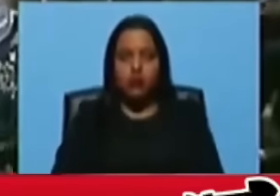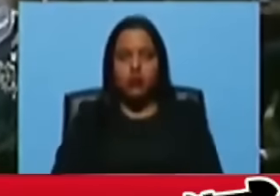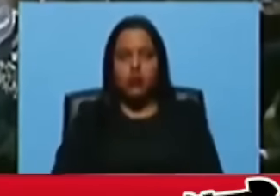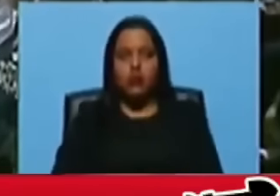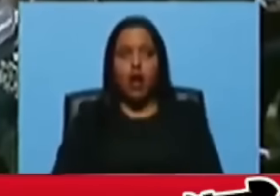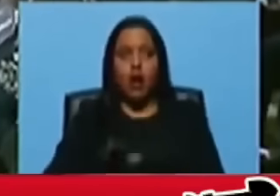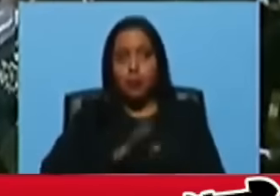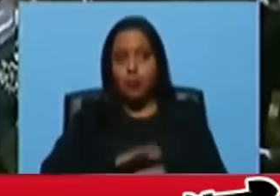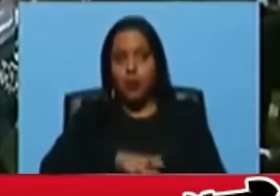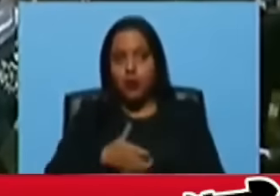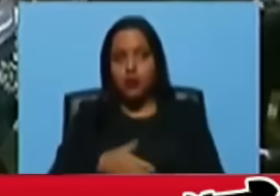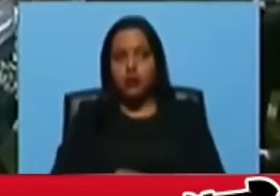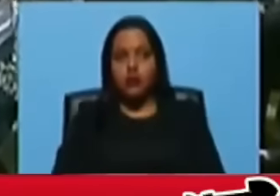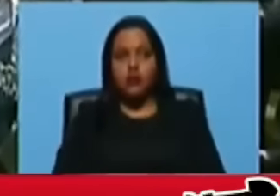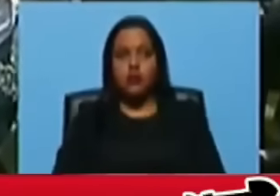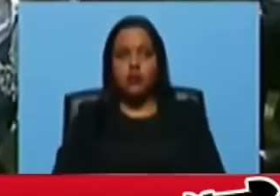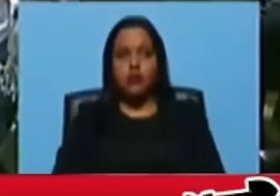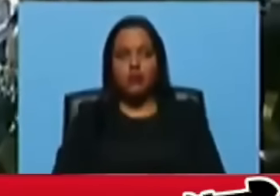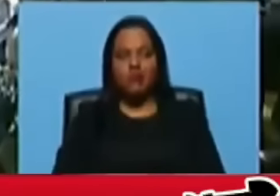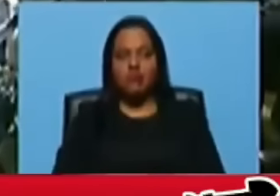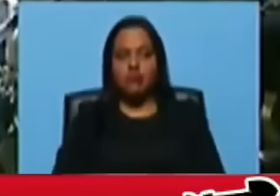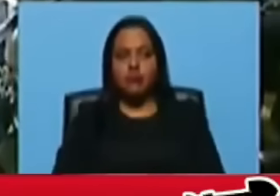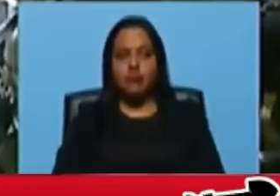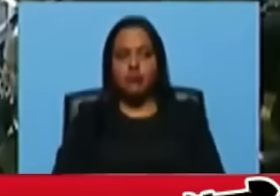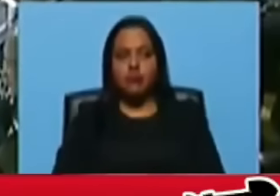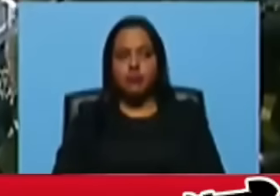porque uno de los